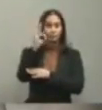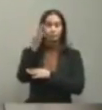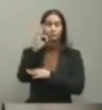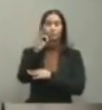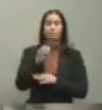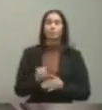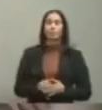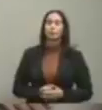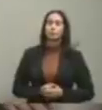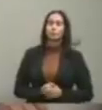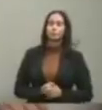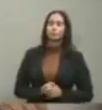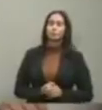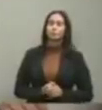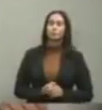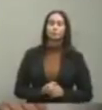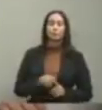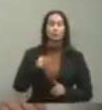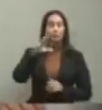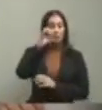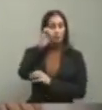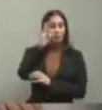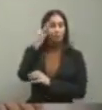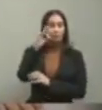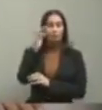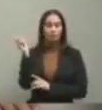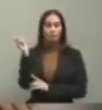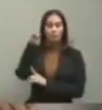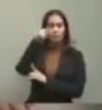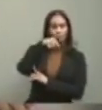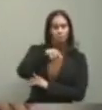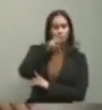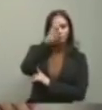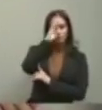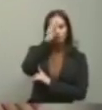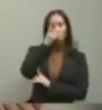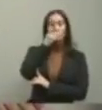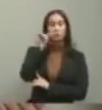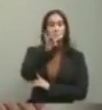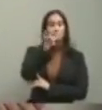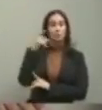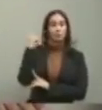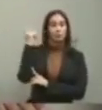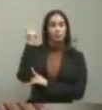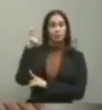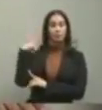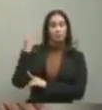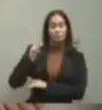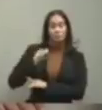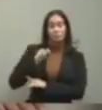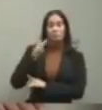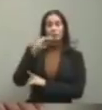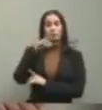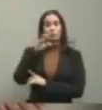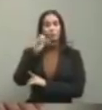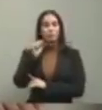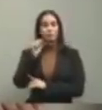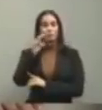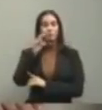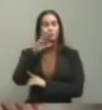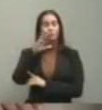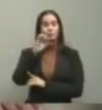y que es el que nos ha llegado a nosotros acá igual que le ha llegado a españa argelia a grecia marsella